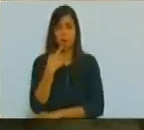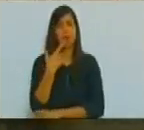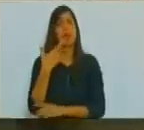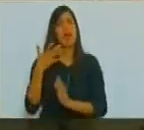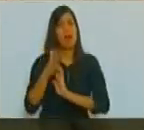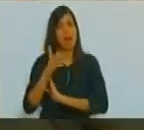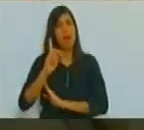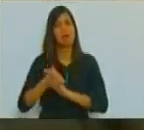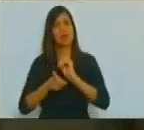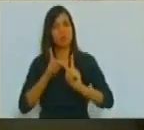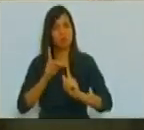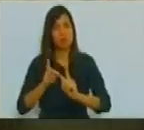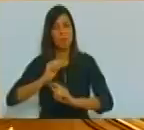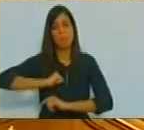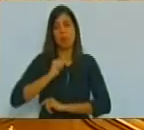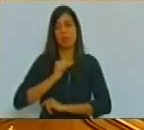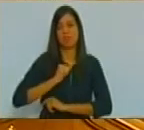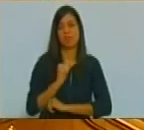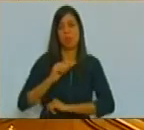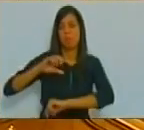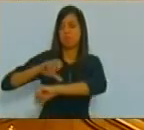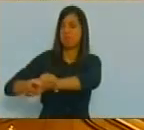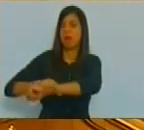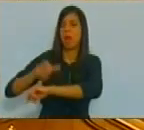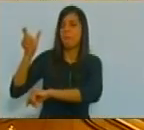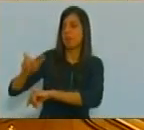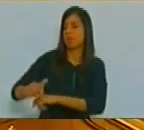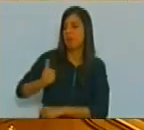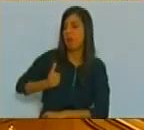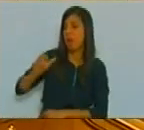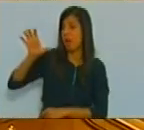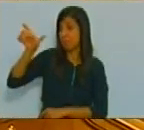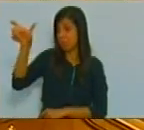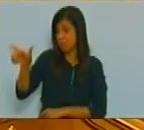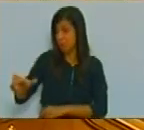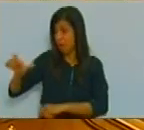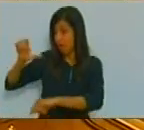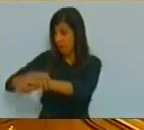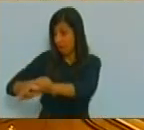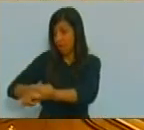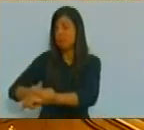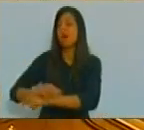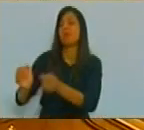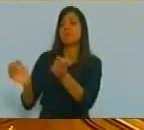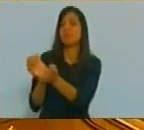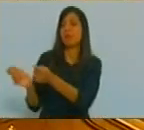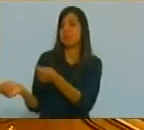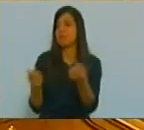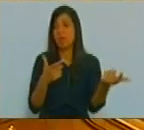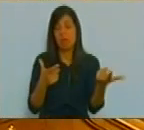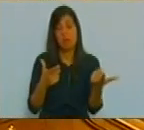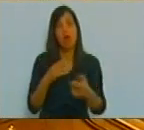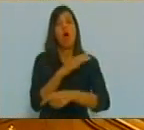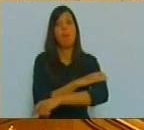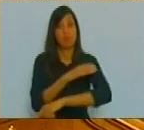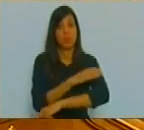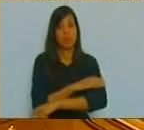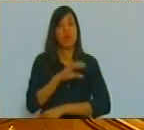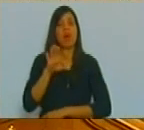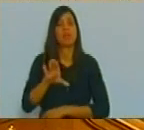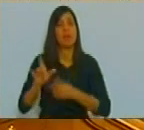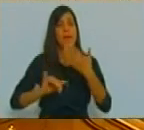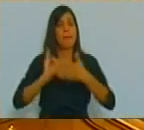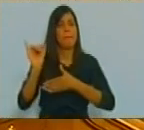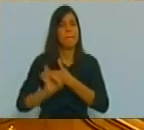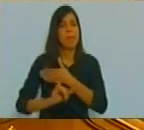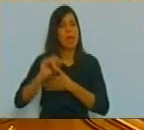policial la posibilidad de detención y de privación de libertad tuvimos un plan llamado y